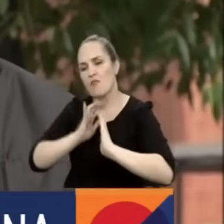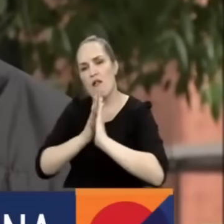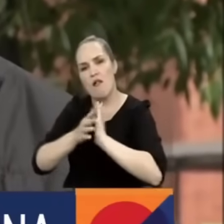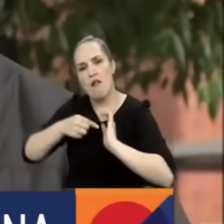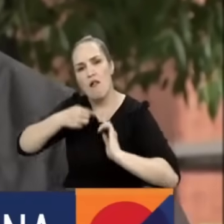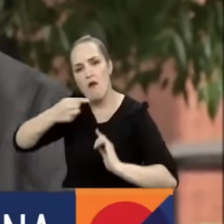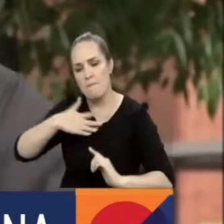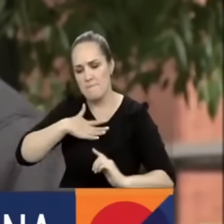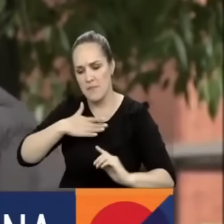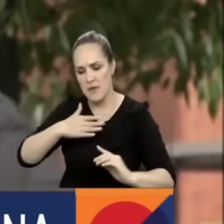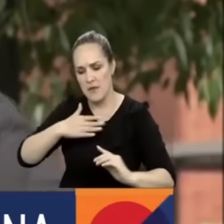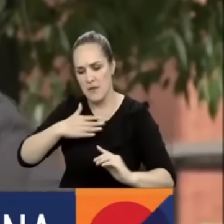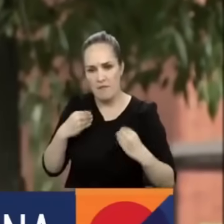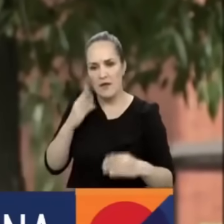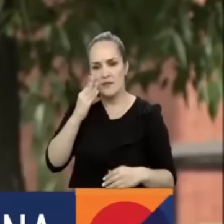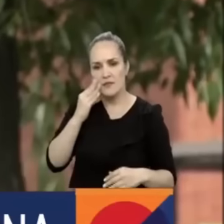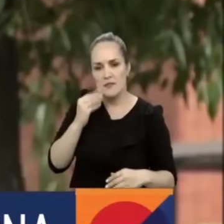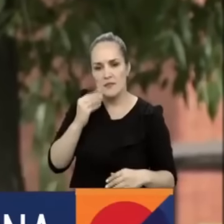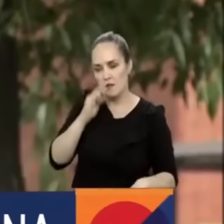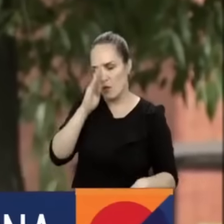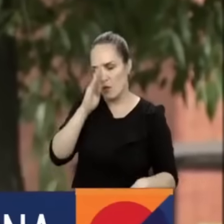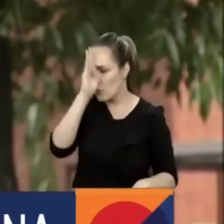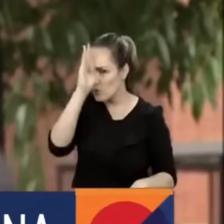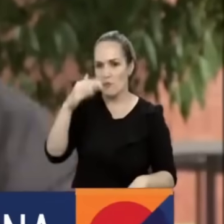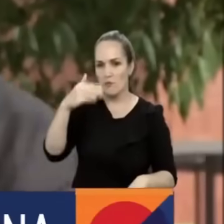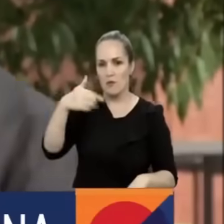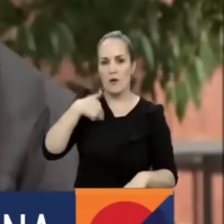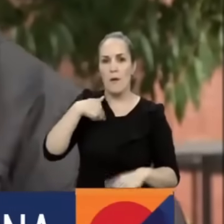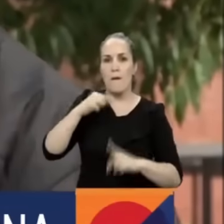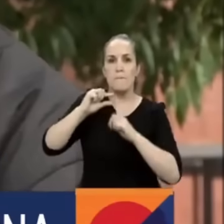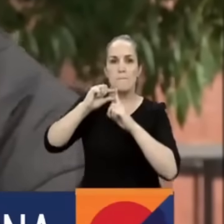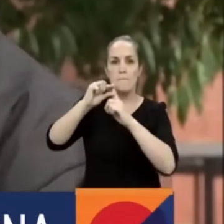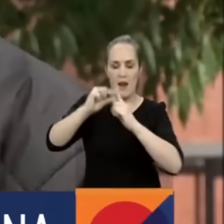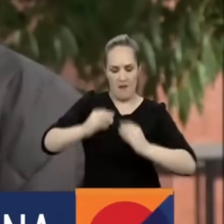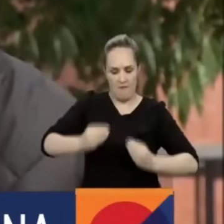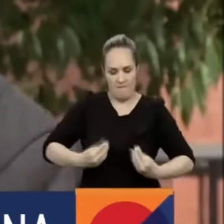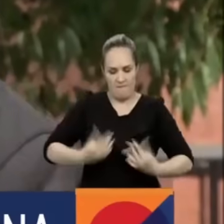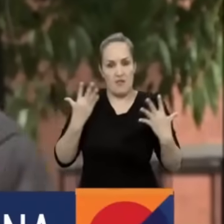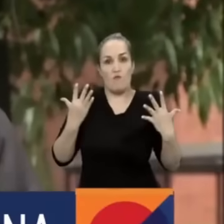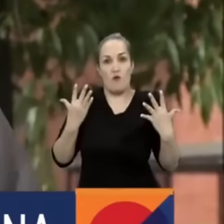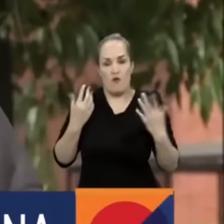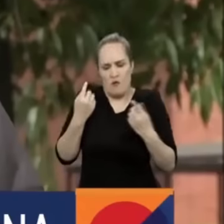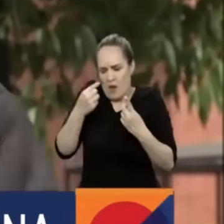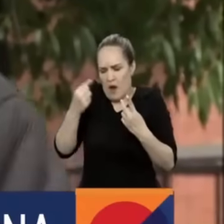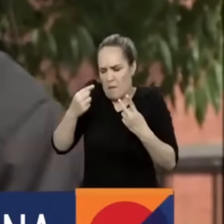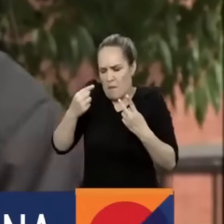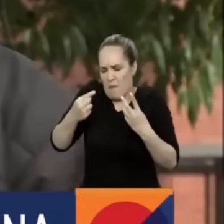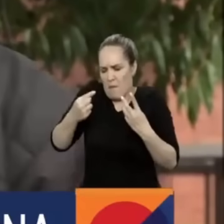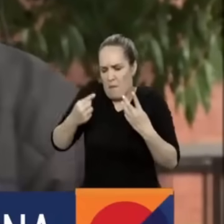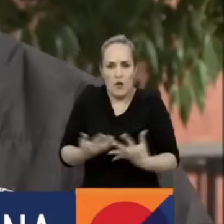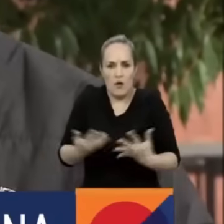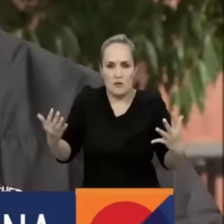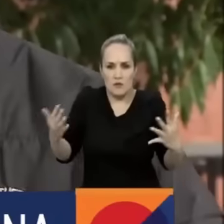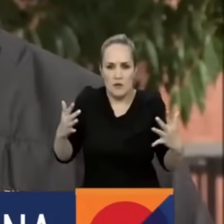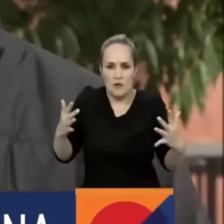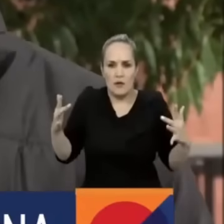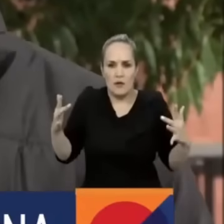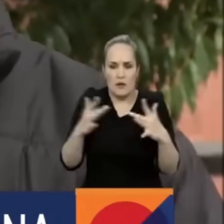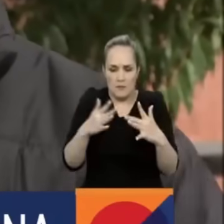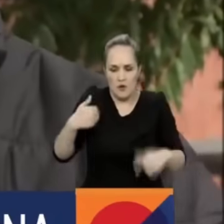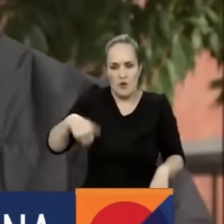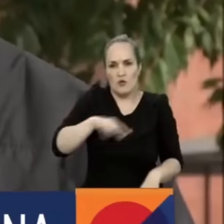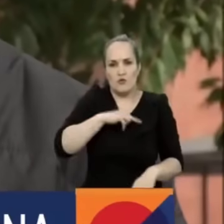las vivencias, de nuestras costumbres, de la palabra de vida, todo lo que tiene que ver con